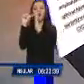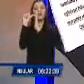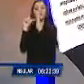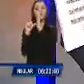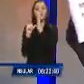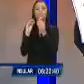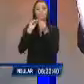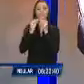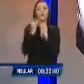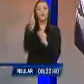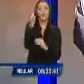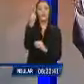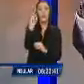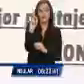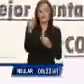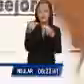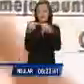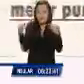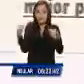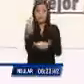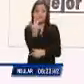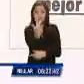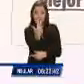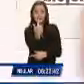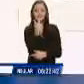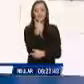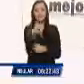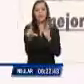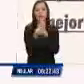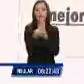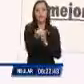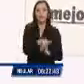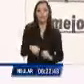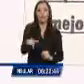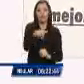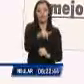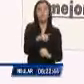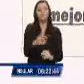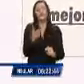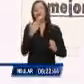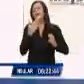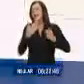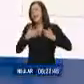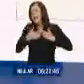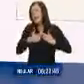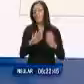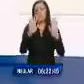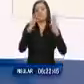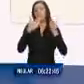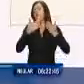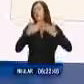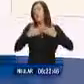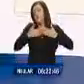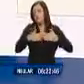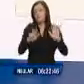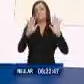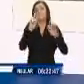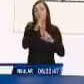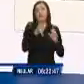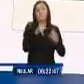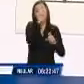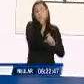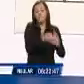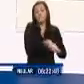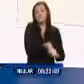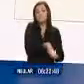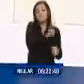inciso tercero del Código de la Democracia, que dice, y voy a leerlo, en caso de ausencia definitiva, Carlos, de una o un